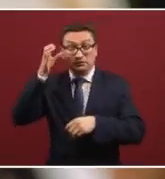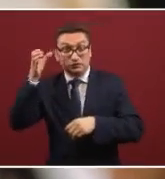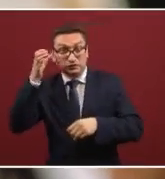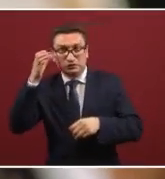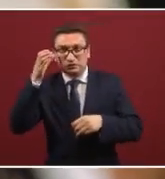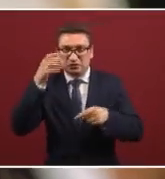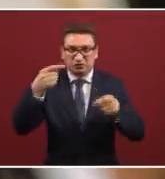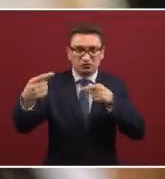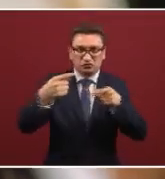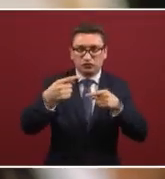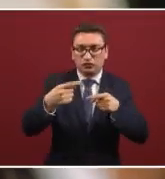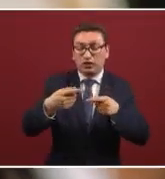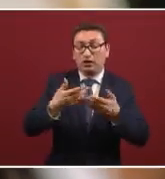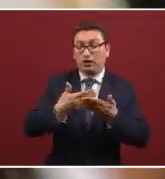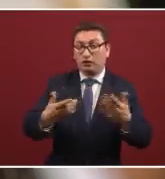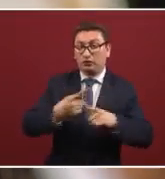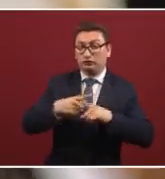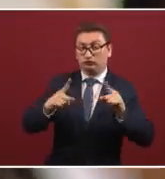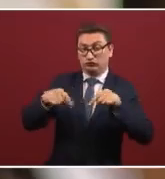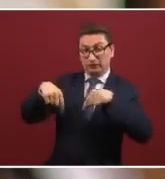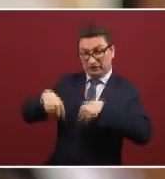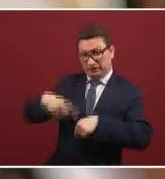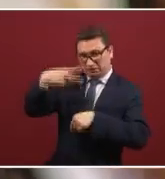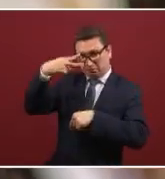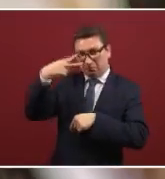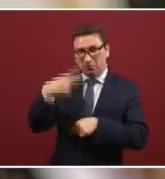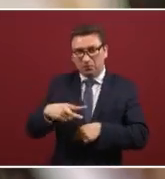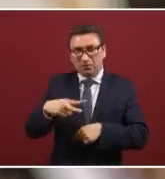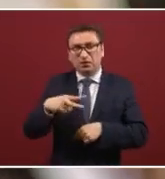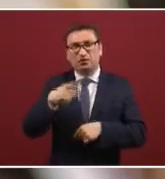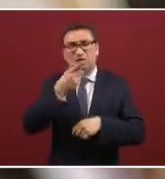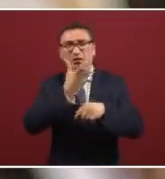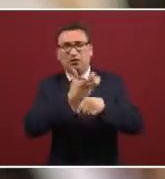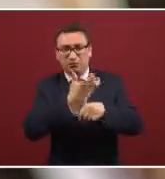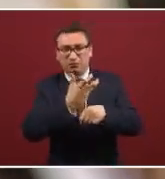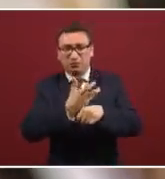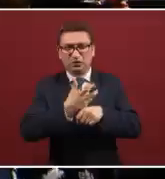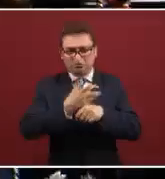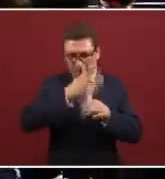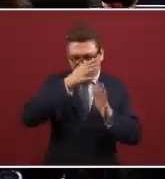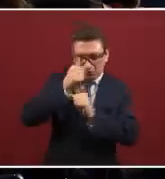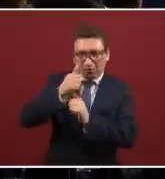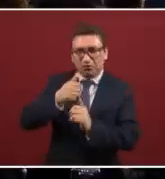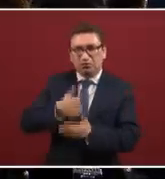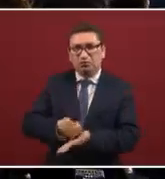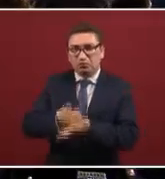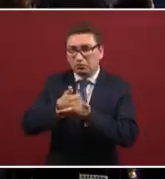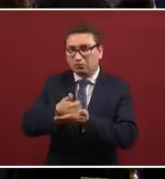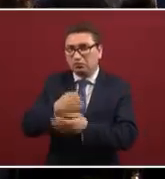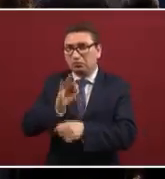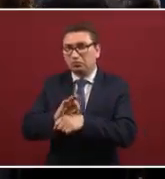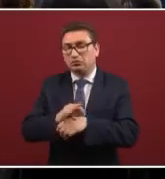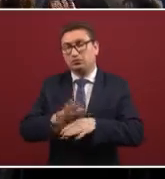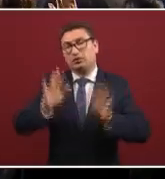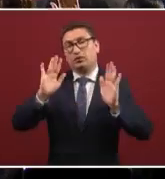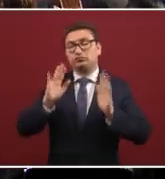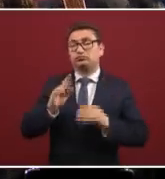esta ratificación tanto del tratado aquí en México como en Estados Unidos. Muchas gracias. Eso se lo dejamos a los